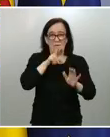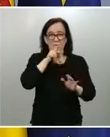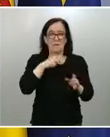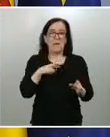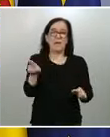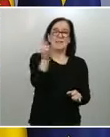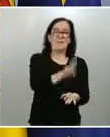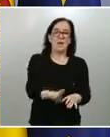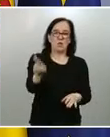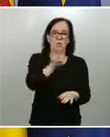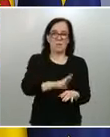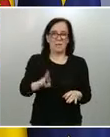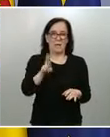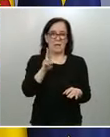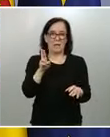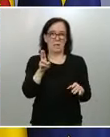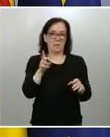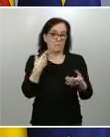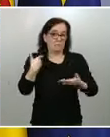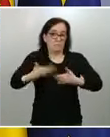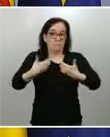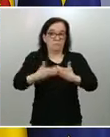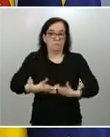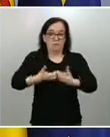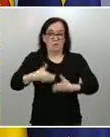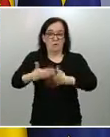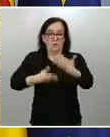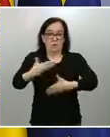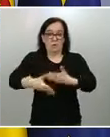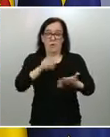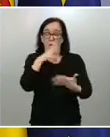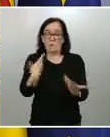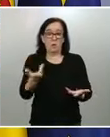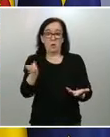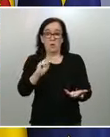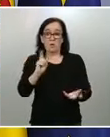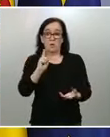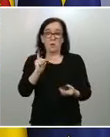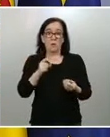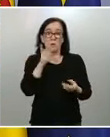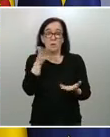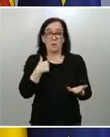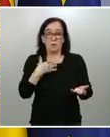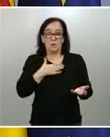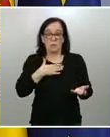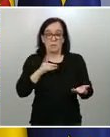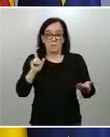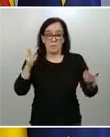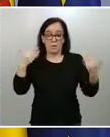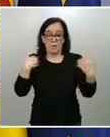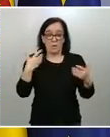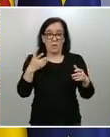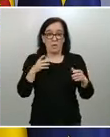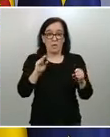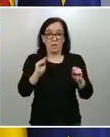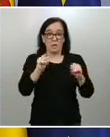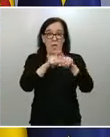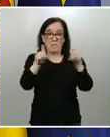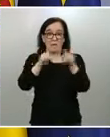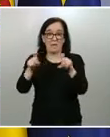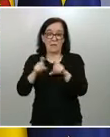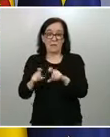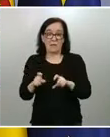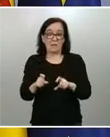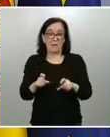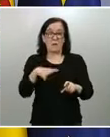sino recuperar la actividad por razones además ajenas a las propias empresas obviamente podremos